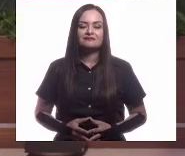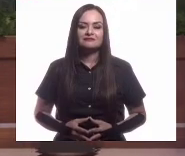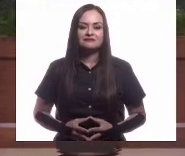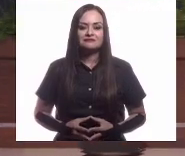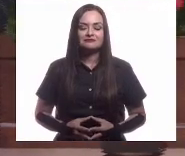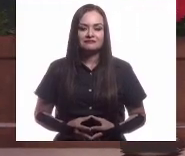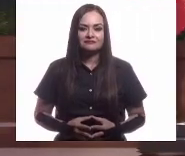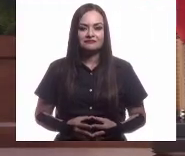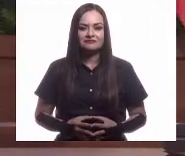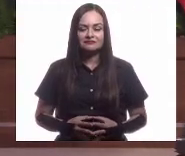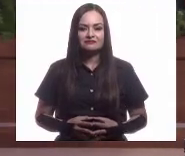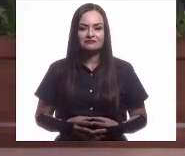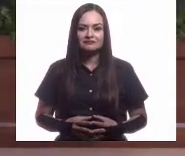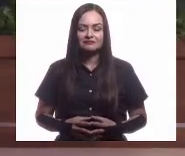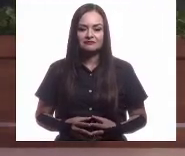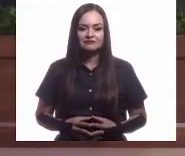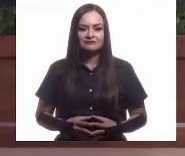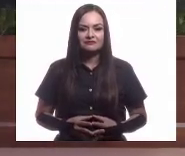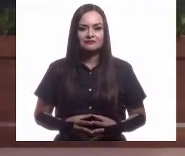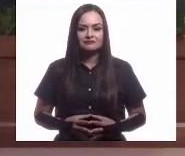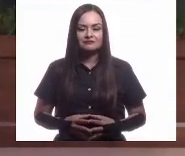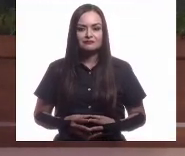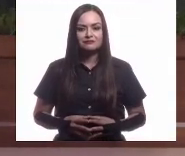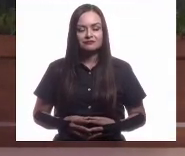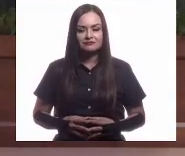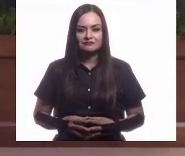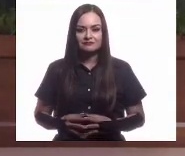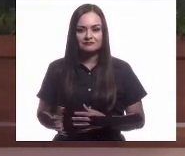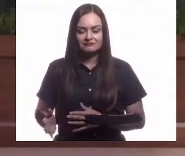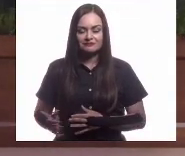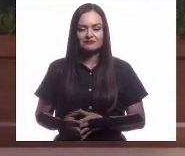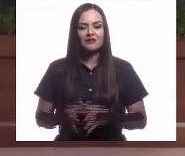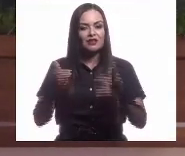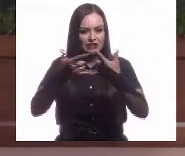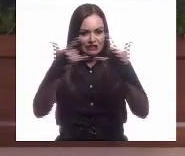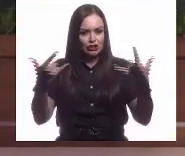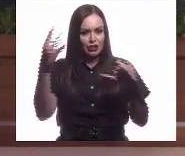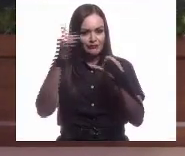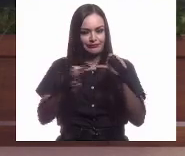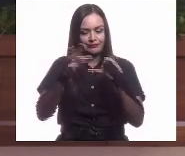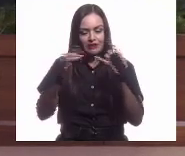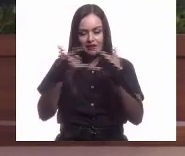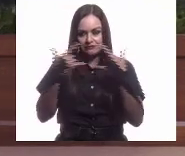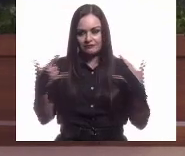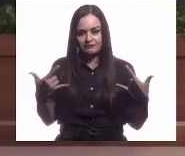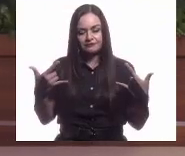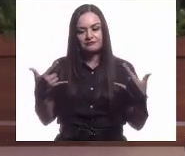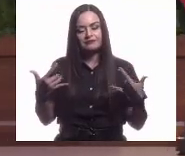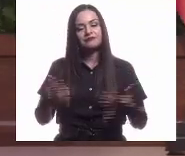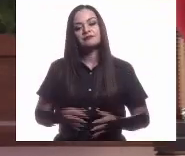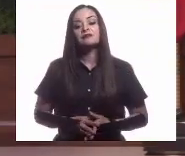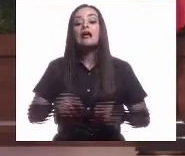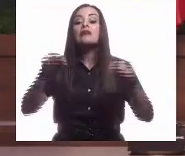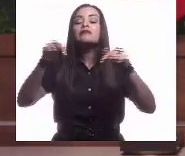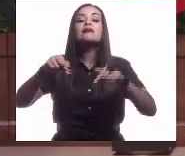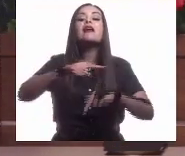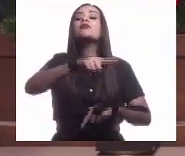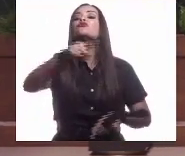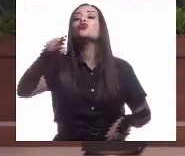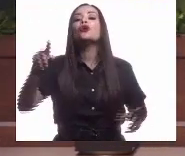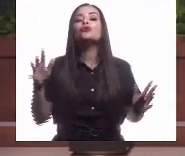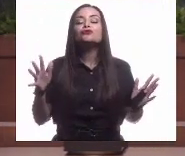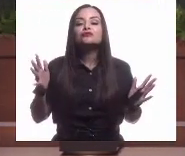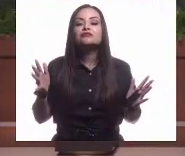Y de sobre empleo, déjenme, les doy una última historia. A ver, ¿quiénes de los que están aquí alguna vez